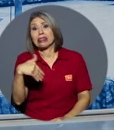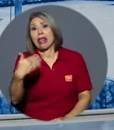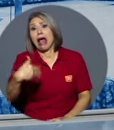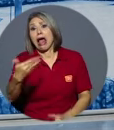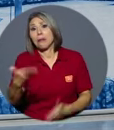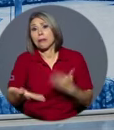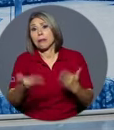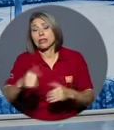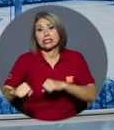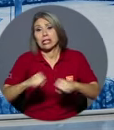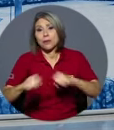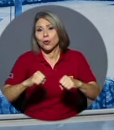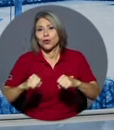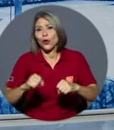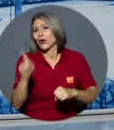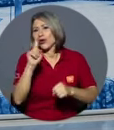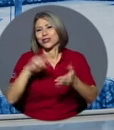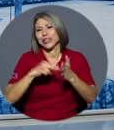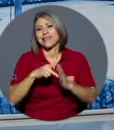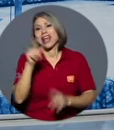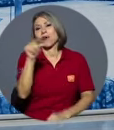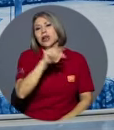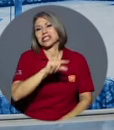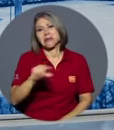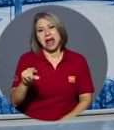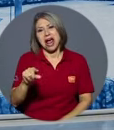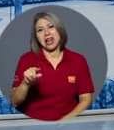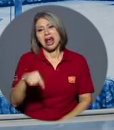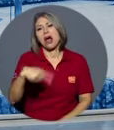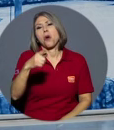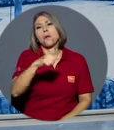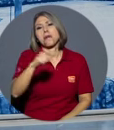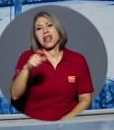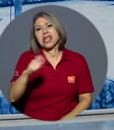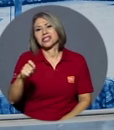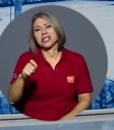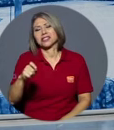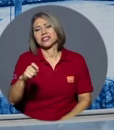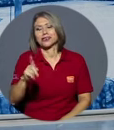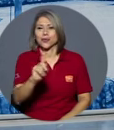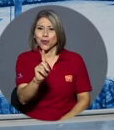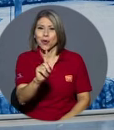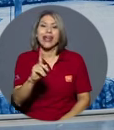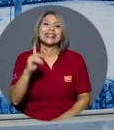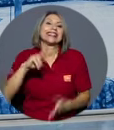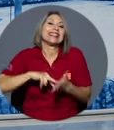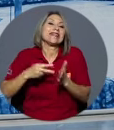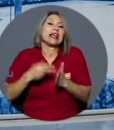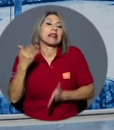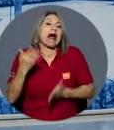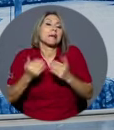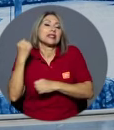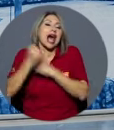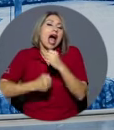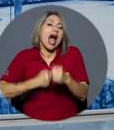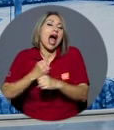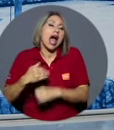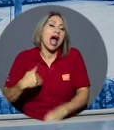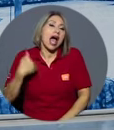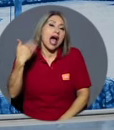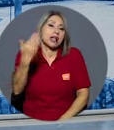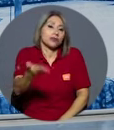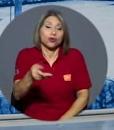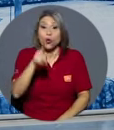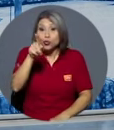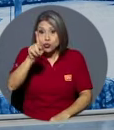una semana, meses, sino que se habla de años. Entonces la gente tiene el tiempo para prepararse, para que si va a